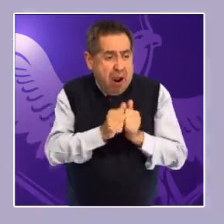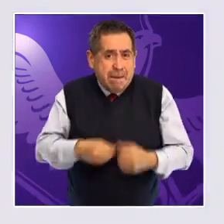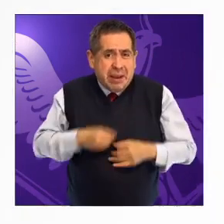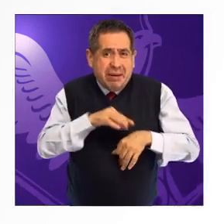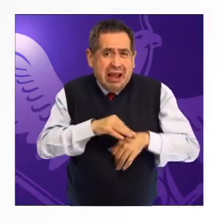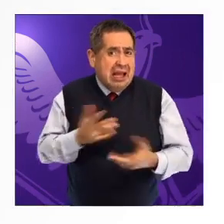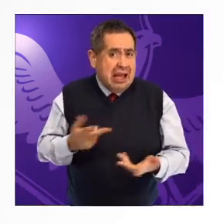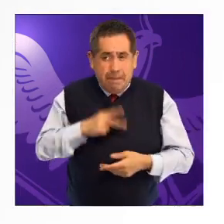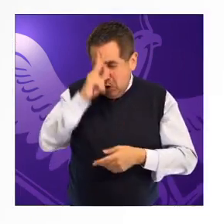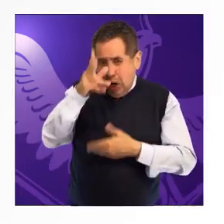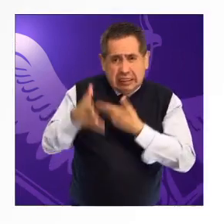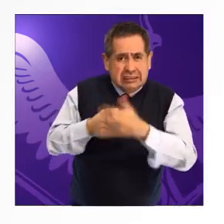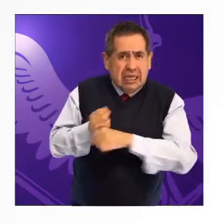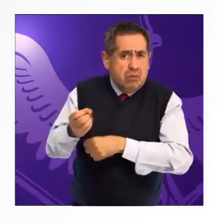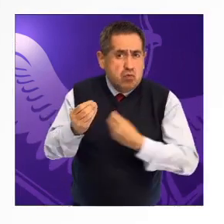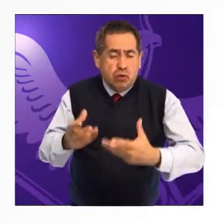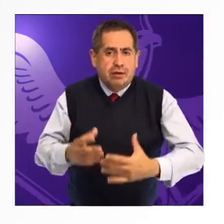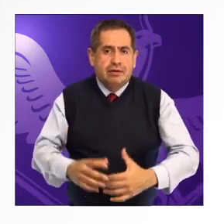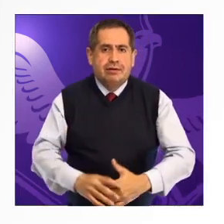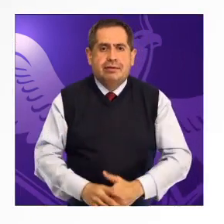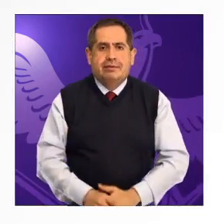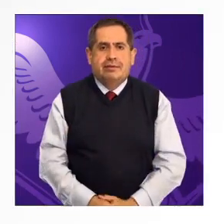¿no?